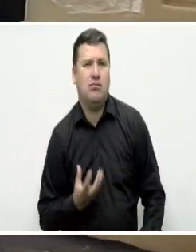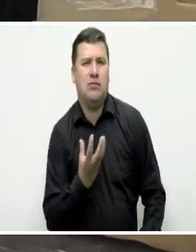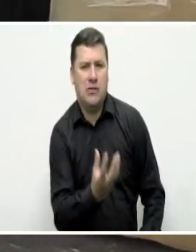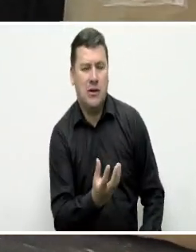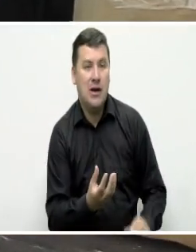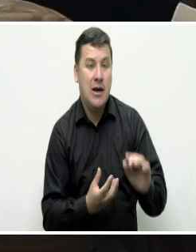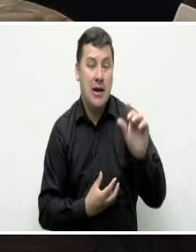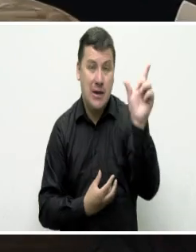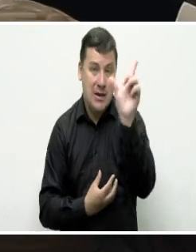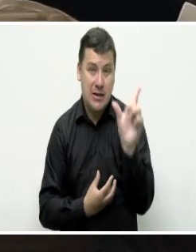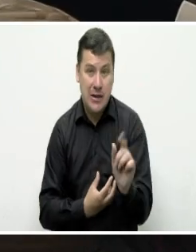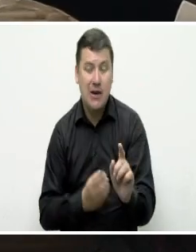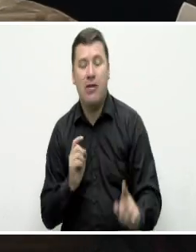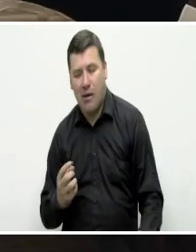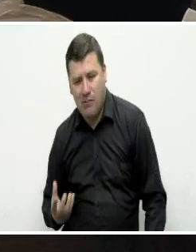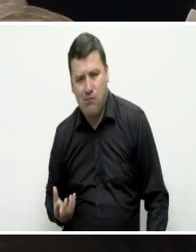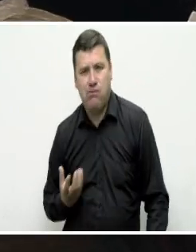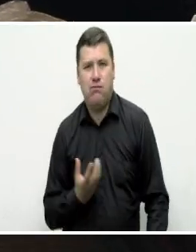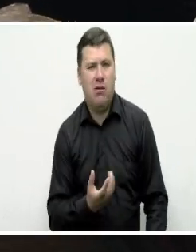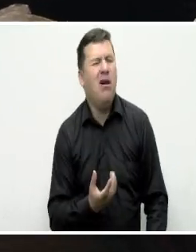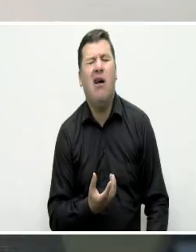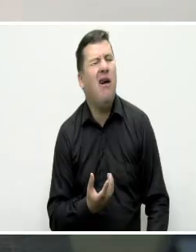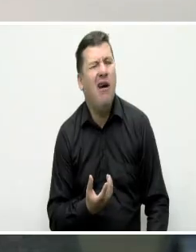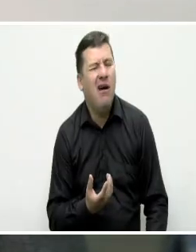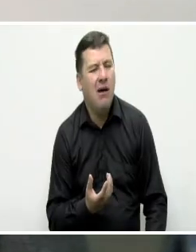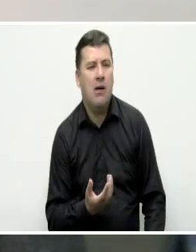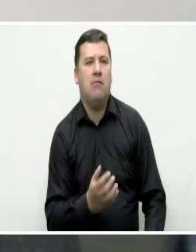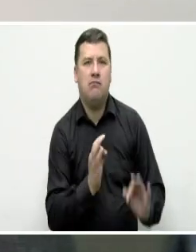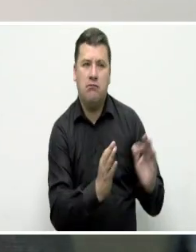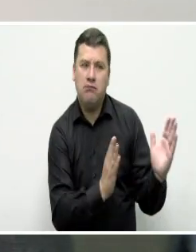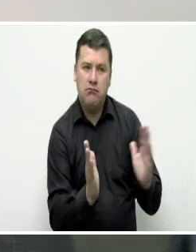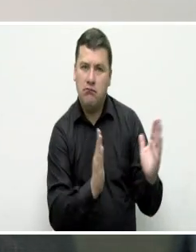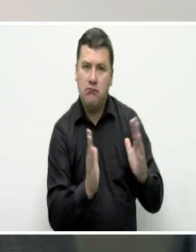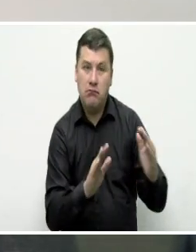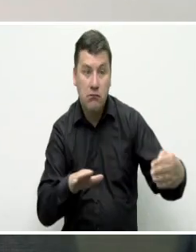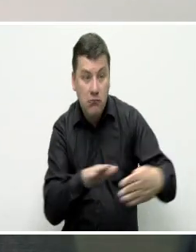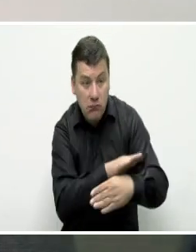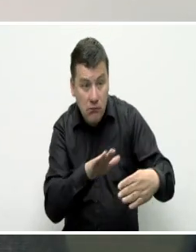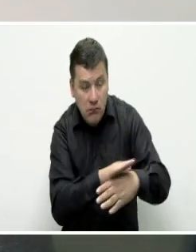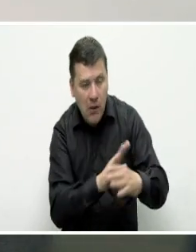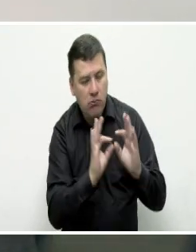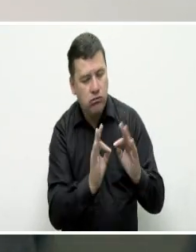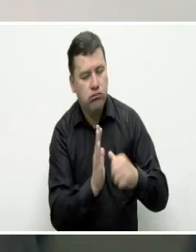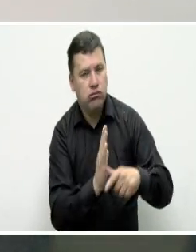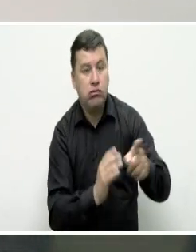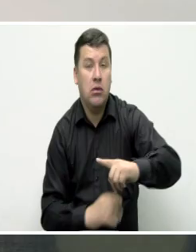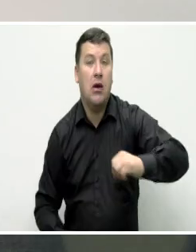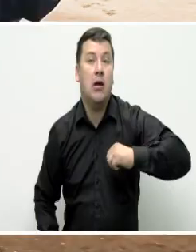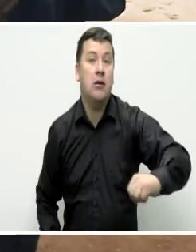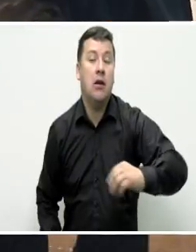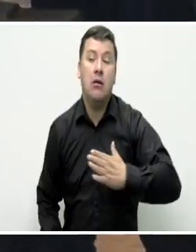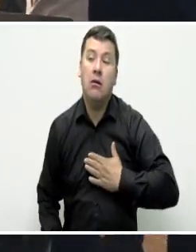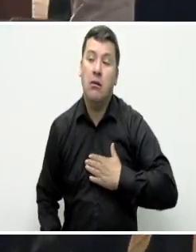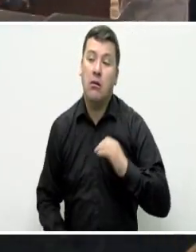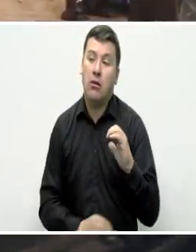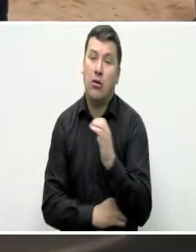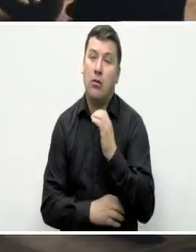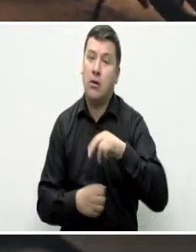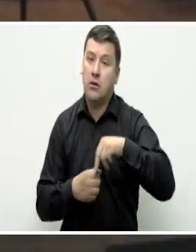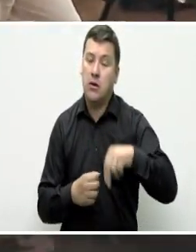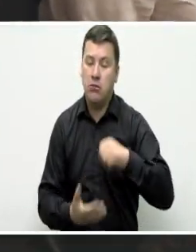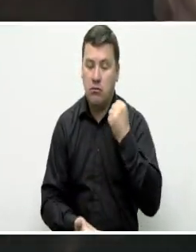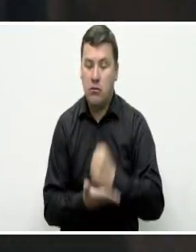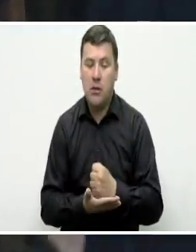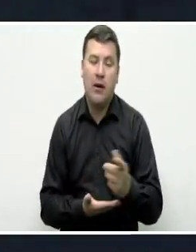del Cesar. De esta manera hemos garantizado que a todos estos retornados que tienen derecho a la nacionalidad, a la ciudadanía